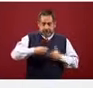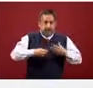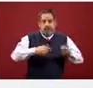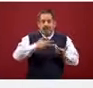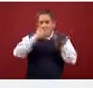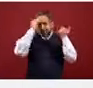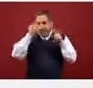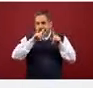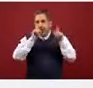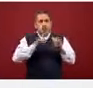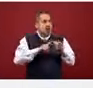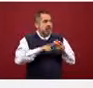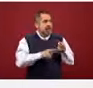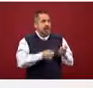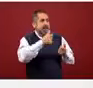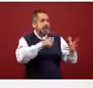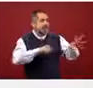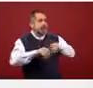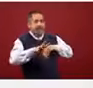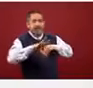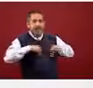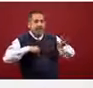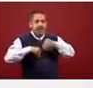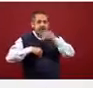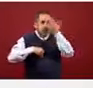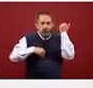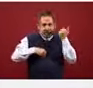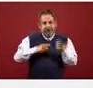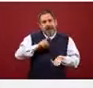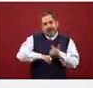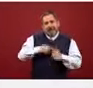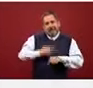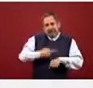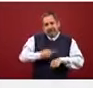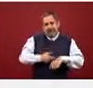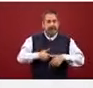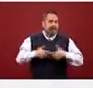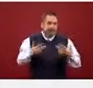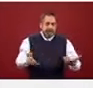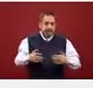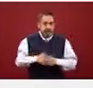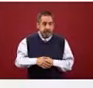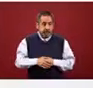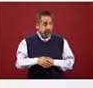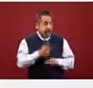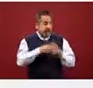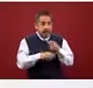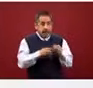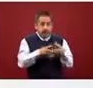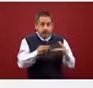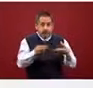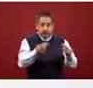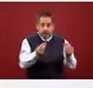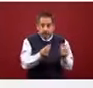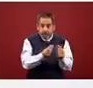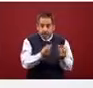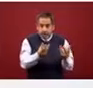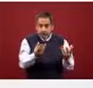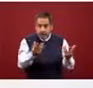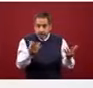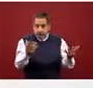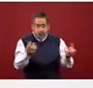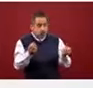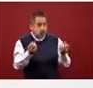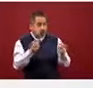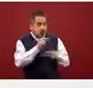rastrear cada cadena de transmisión. Pero además, cuando ese número de casos empieza a aumentar, ya no solo se vuelve